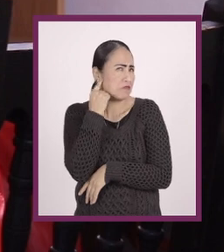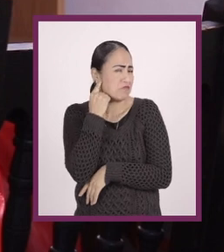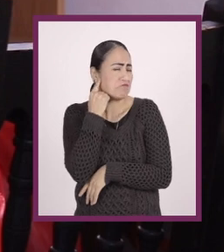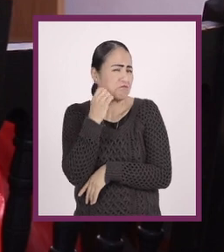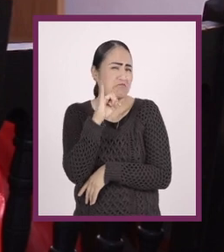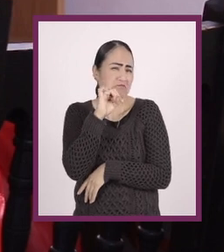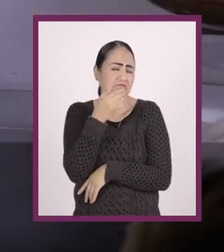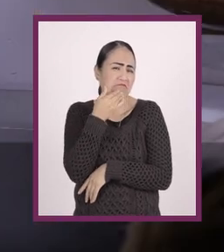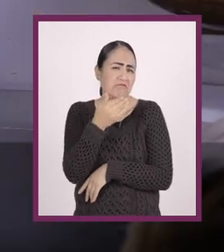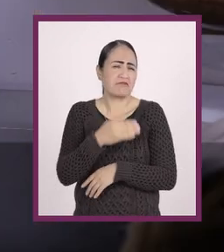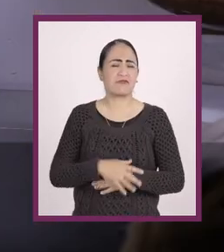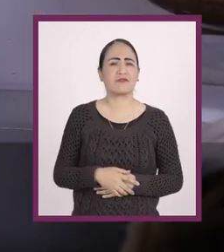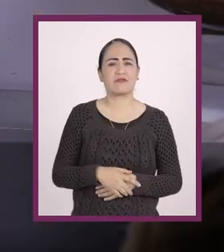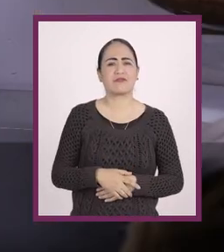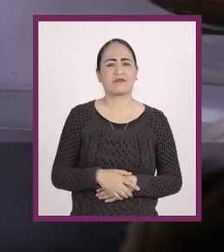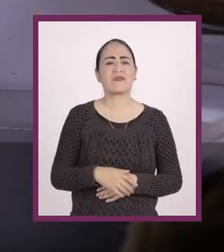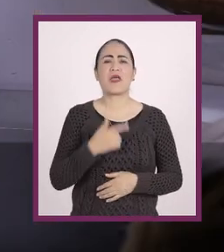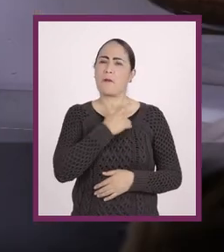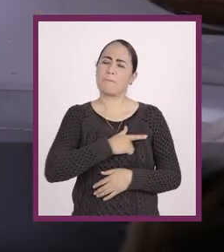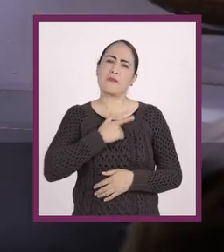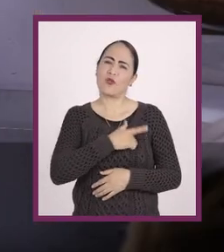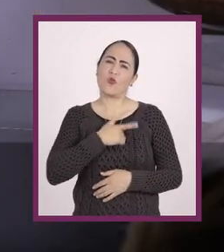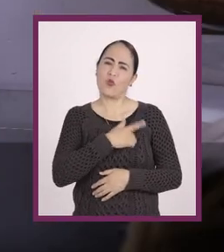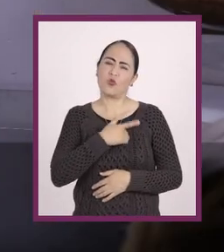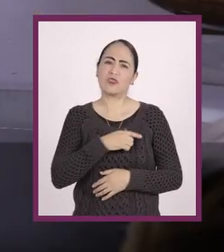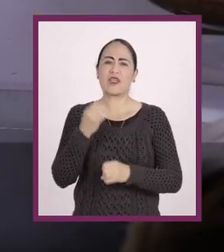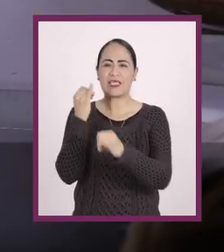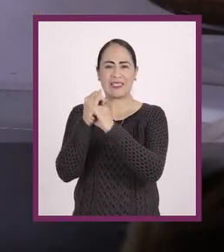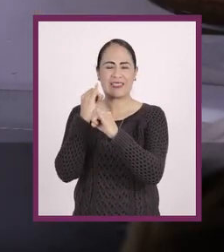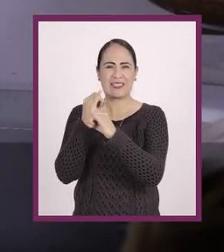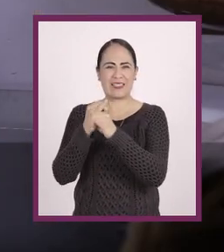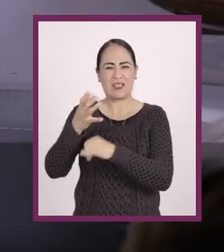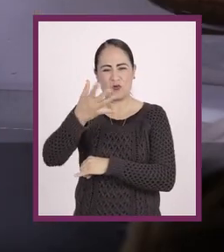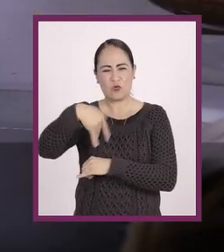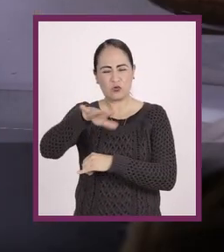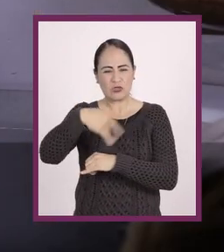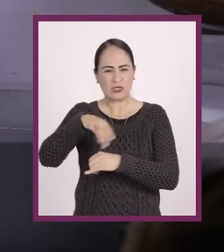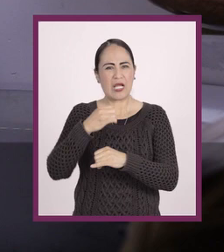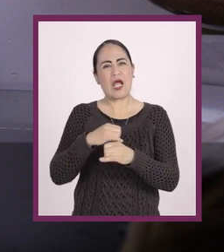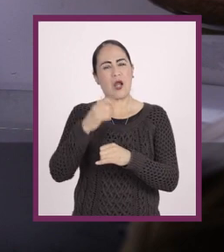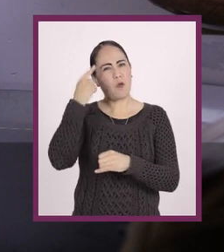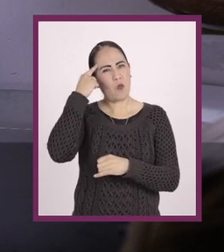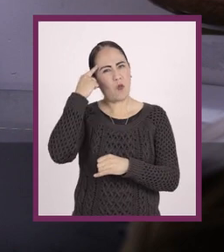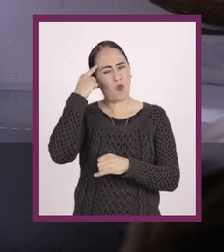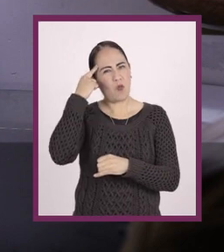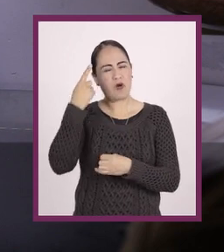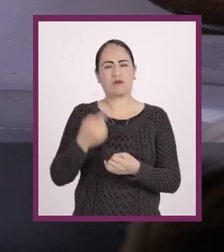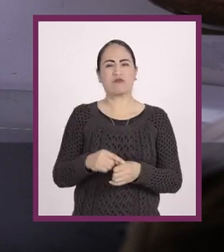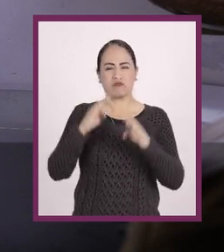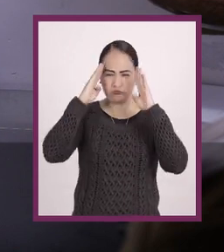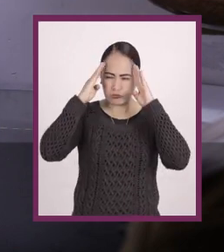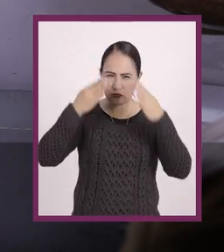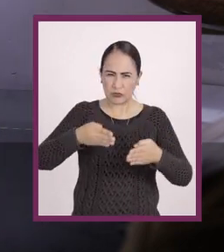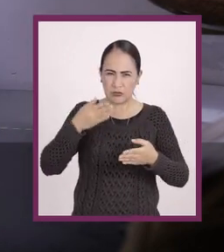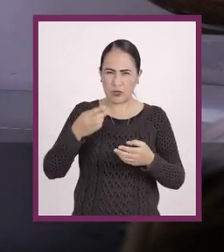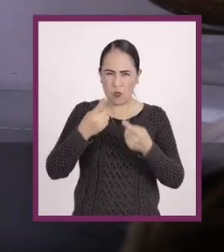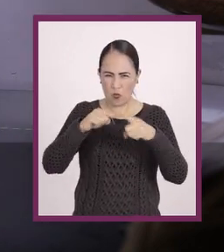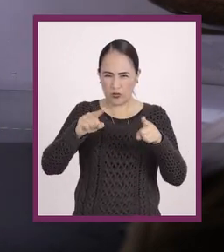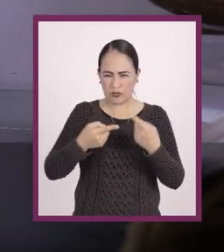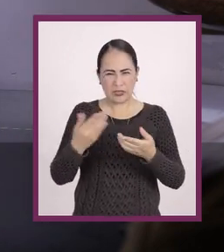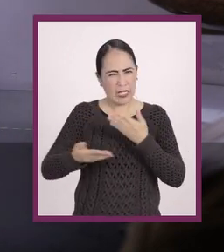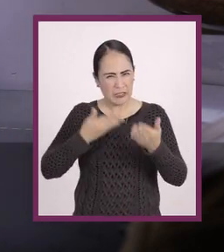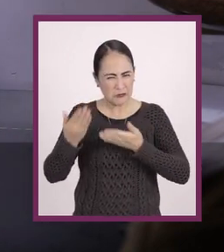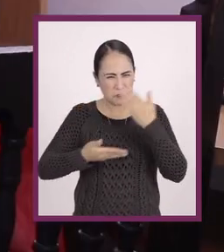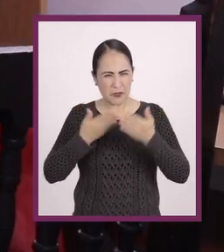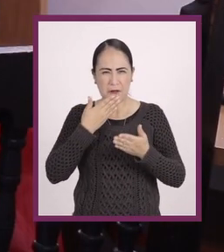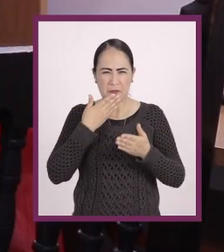que suena bastante bien verdad me gusta mucho busqué en internet música para concentrarse y estudiar y aquí tienes el